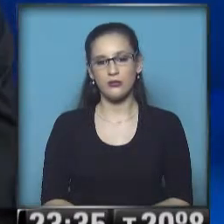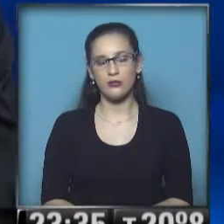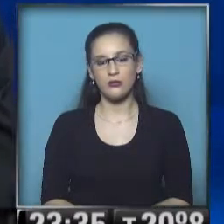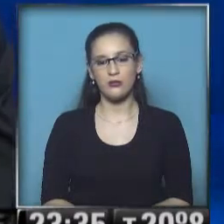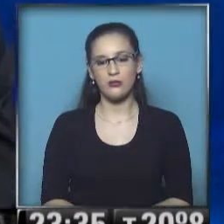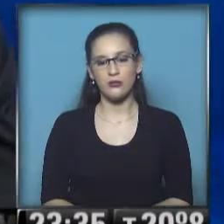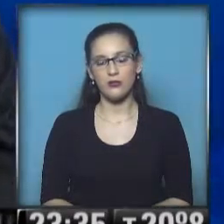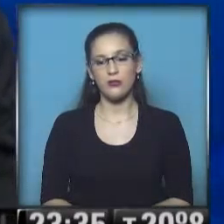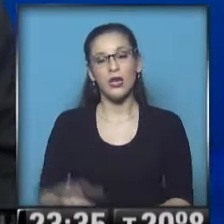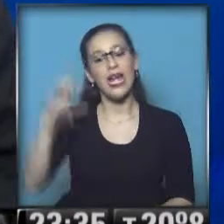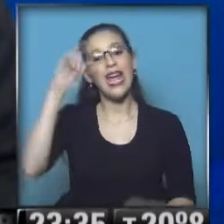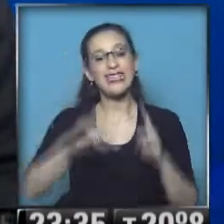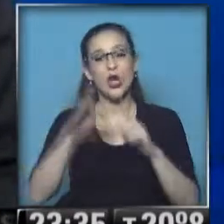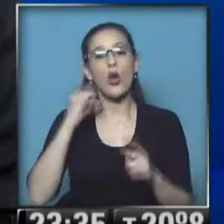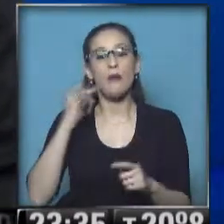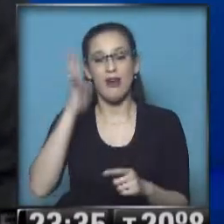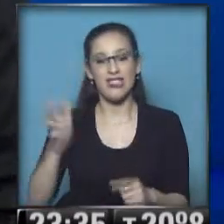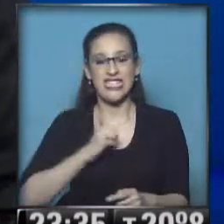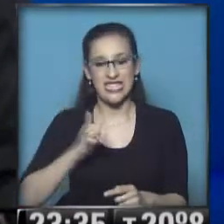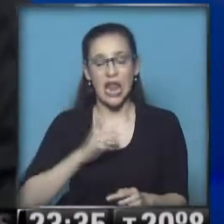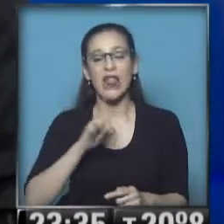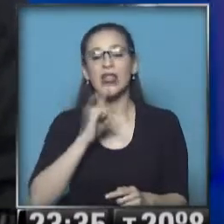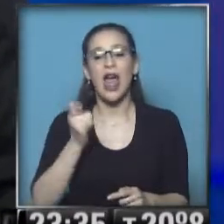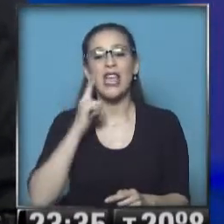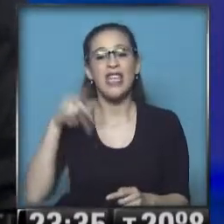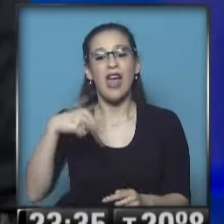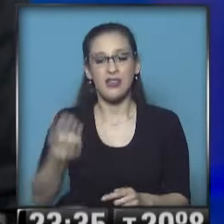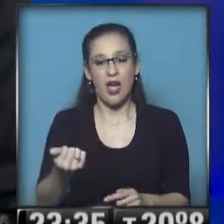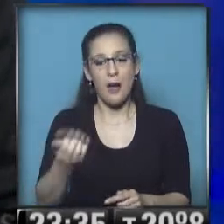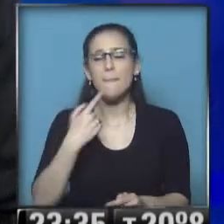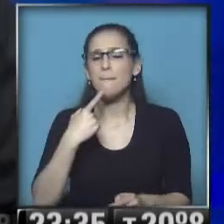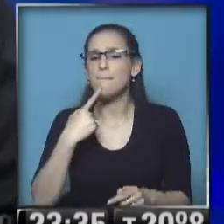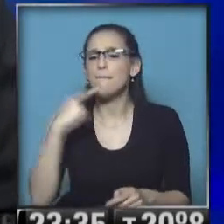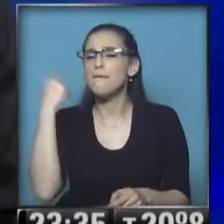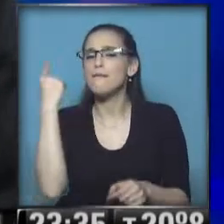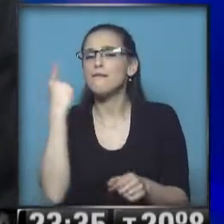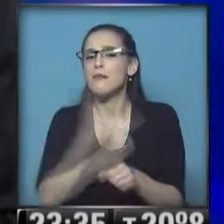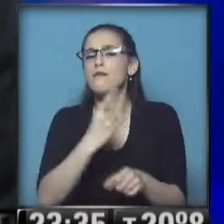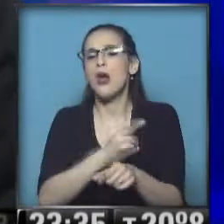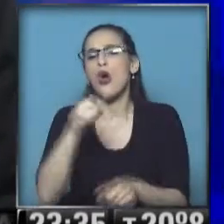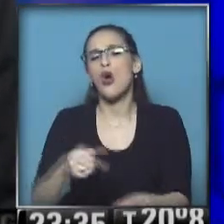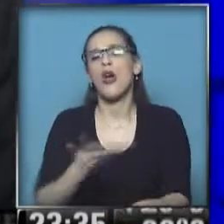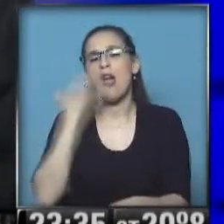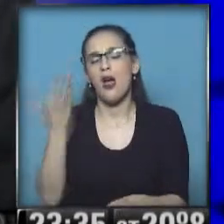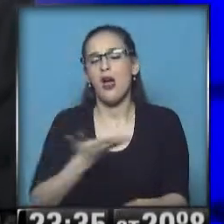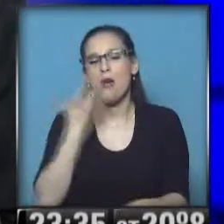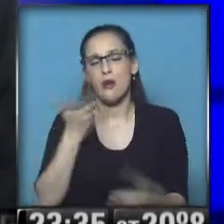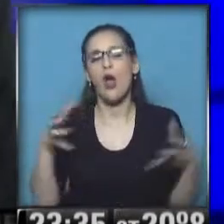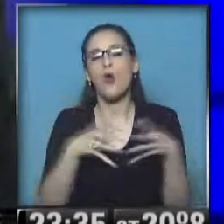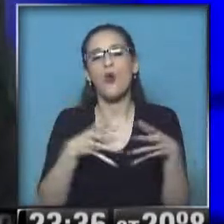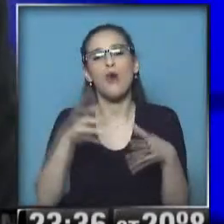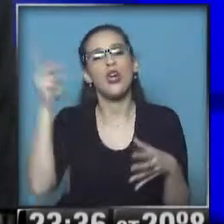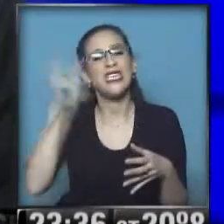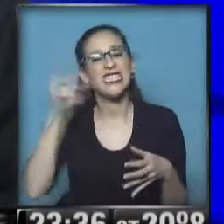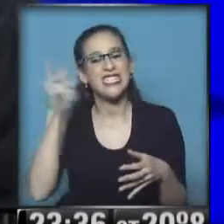El ex canciller Jorge Tayana fue el principal orador en un acto de sectores kirchneristas de apoyo